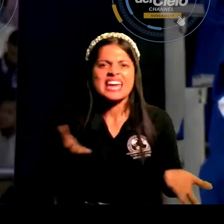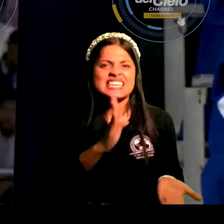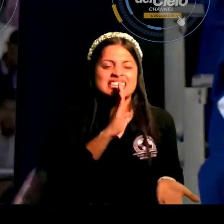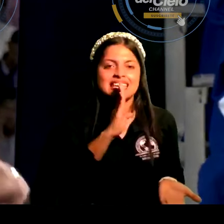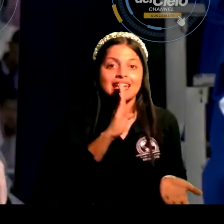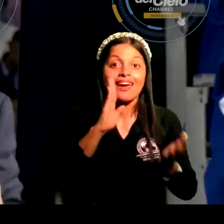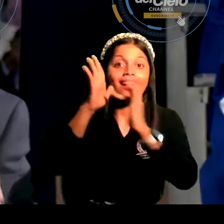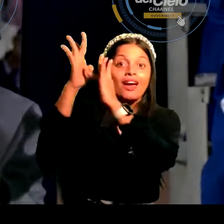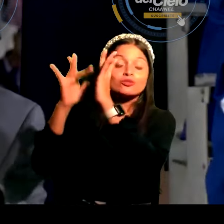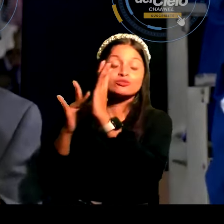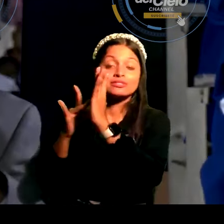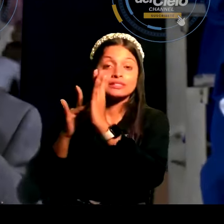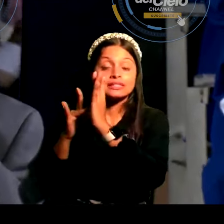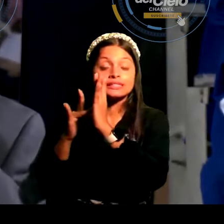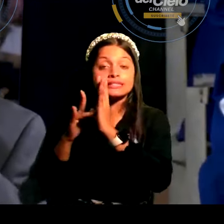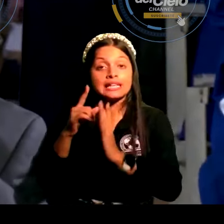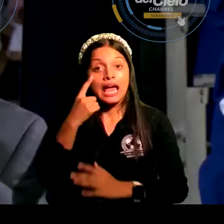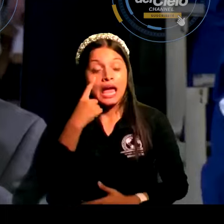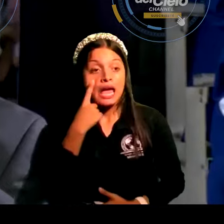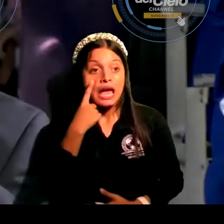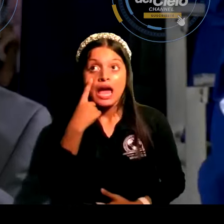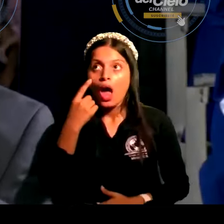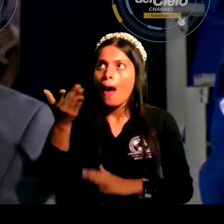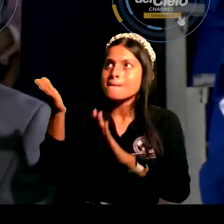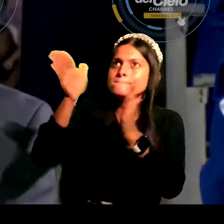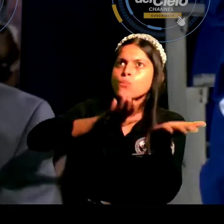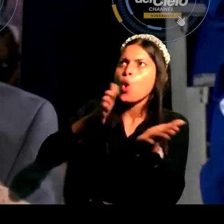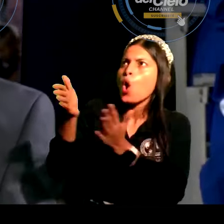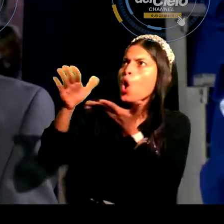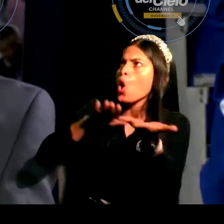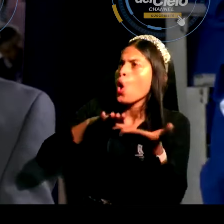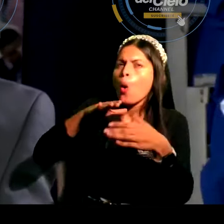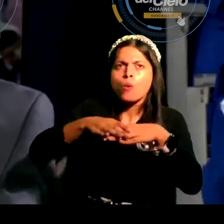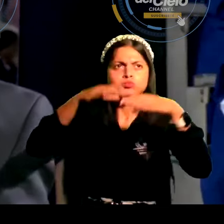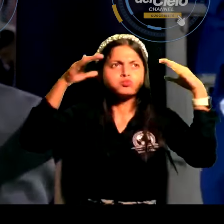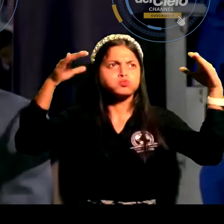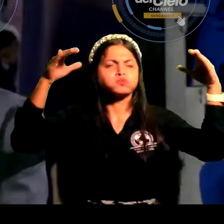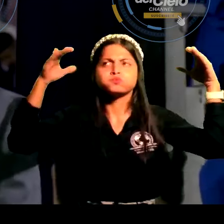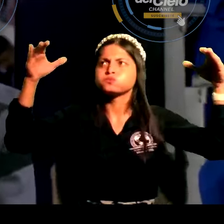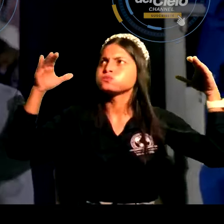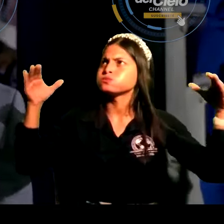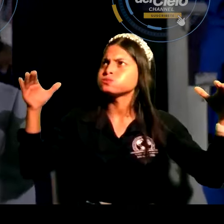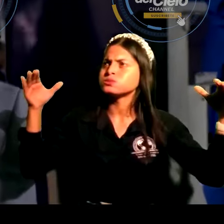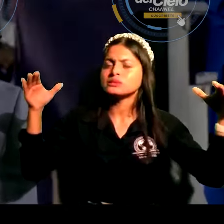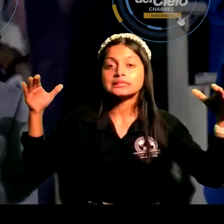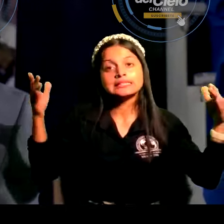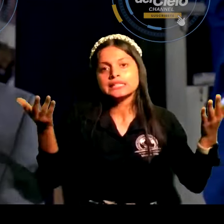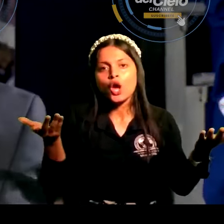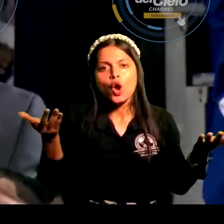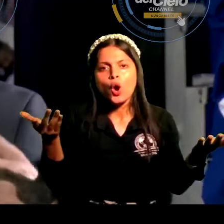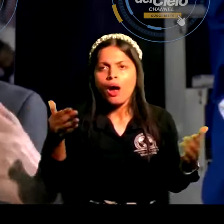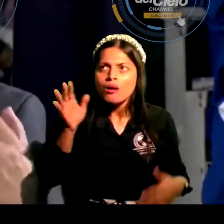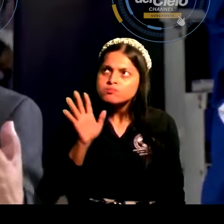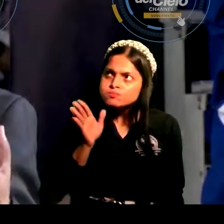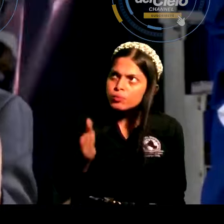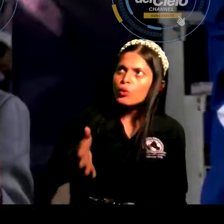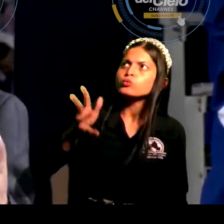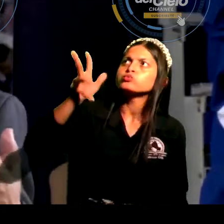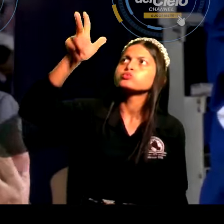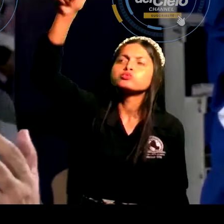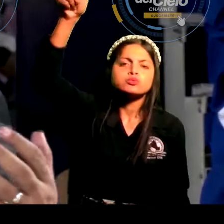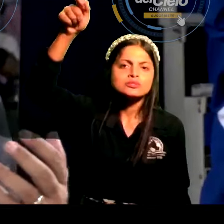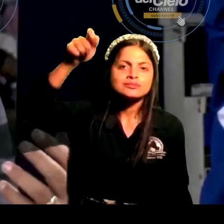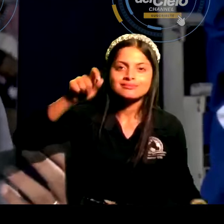esto. Y vi a los muertos grandes. No se refiere a la estatura, se refiere a la